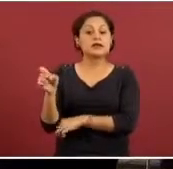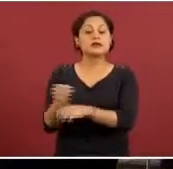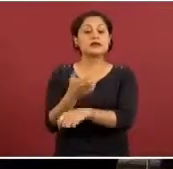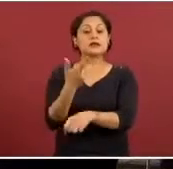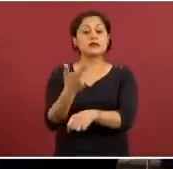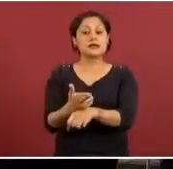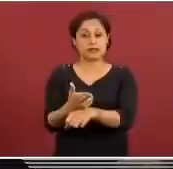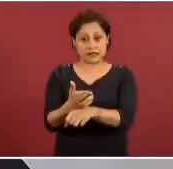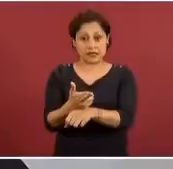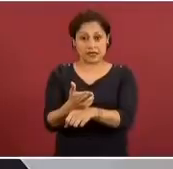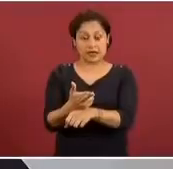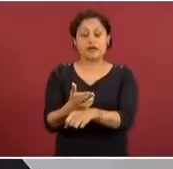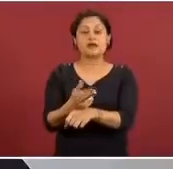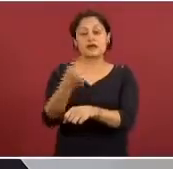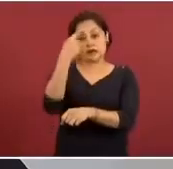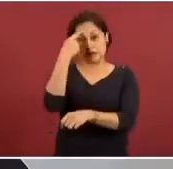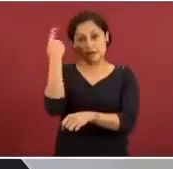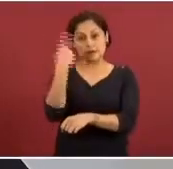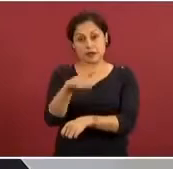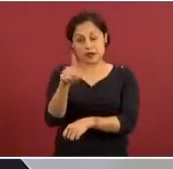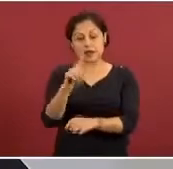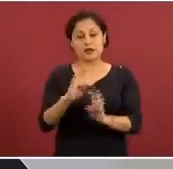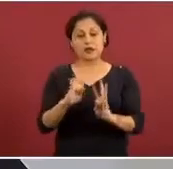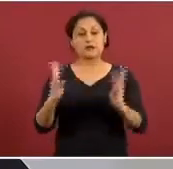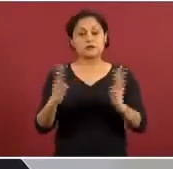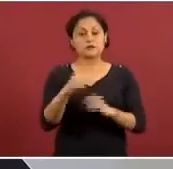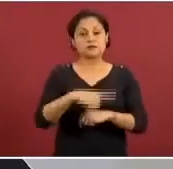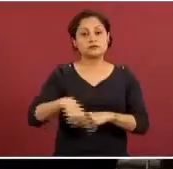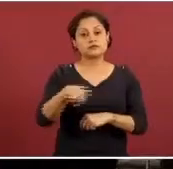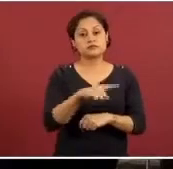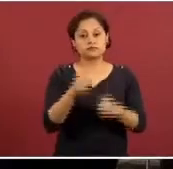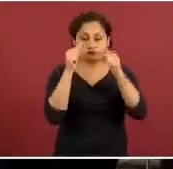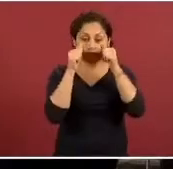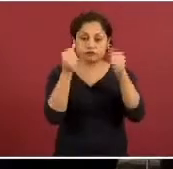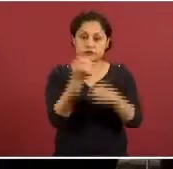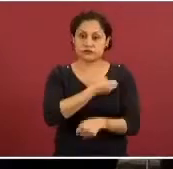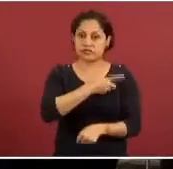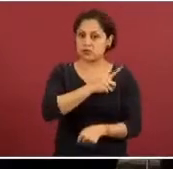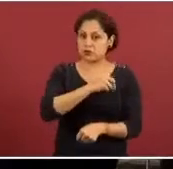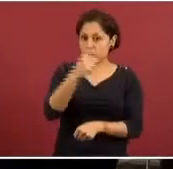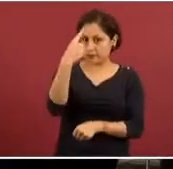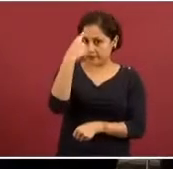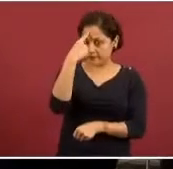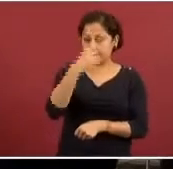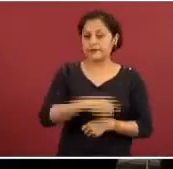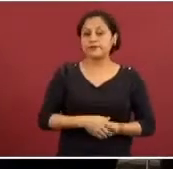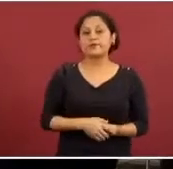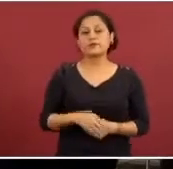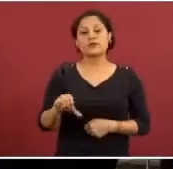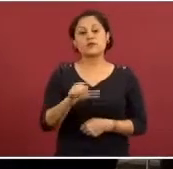Consejo Nacional de Salud Mental. Y nos acompaña también nuestra colega Ana